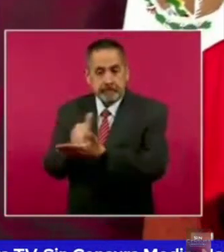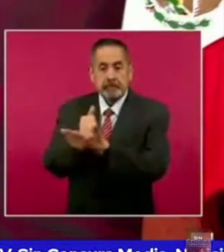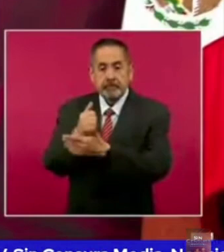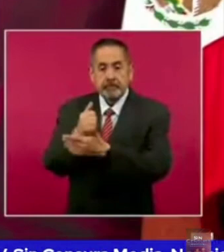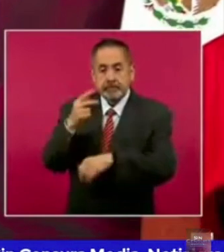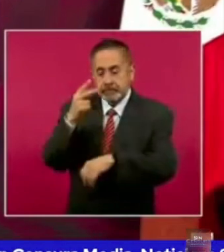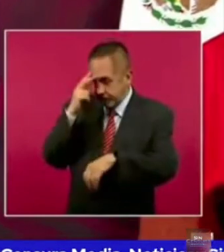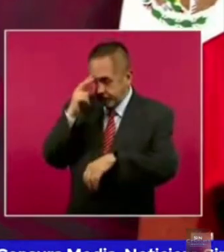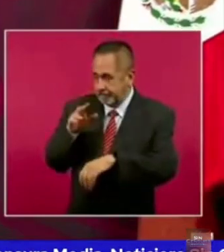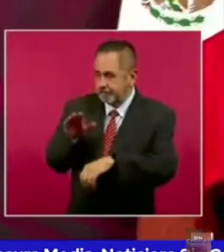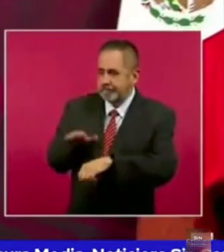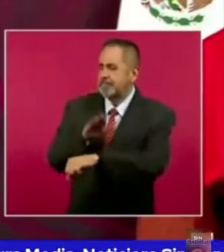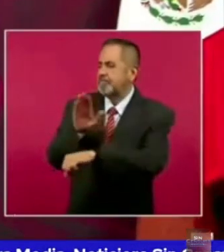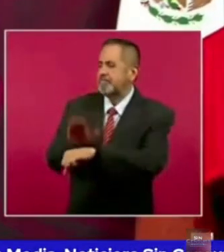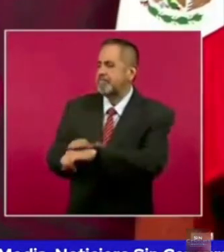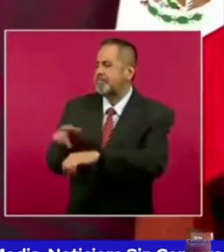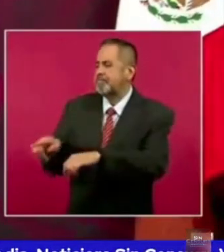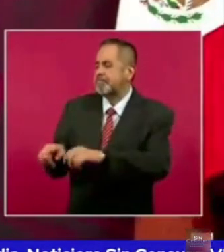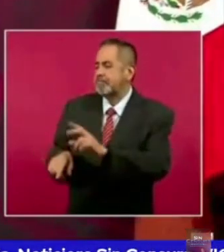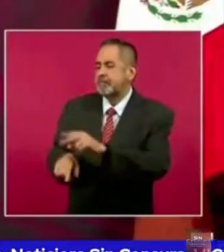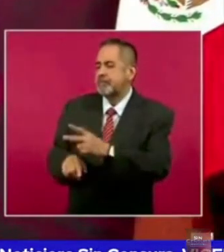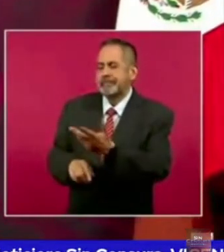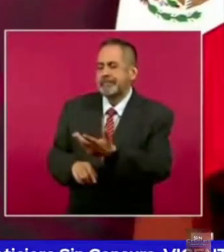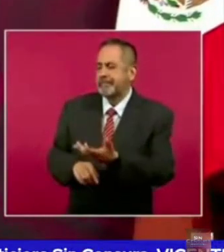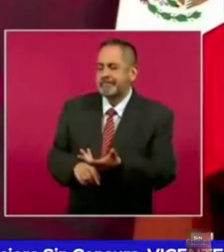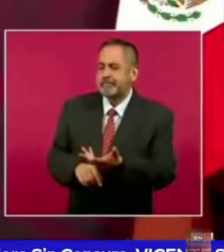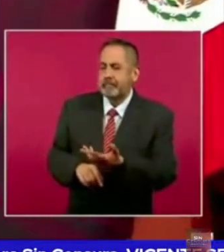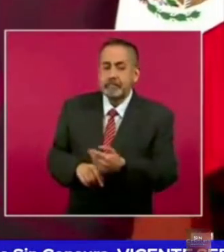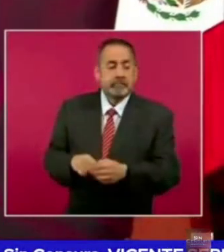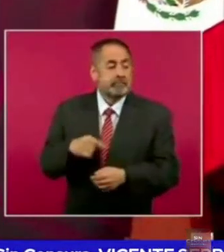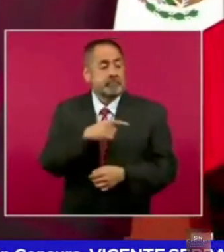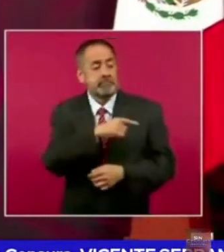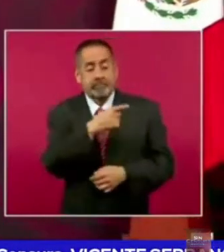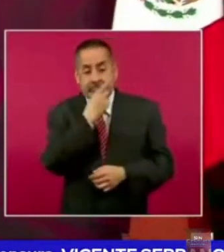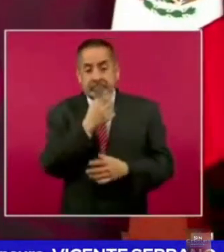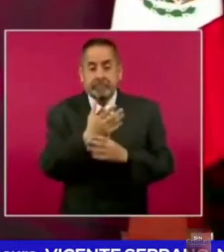Felipe Calderón, lo resolvió en 40 días.